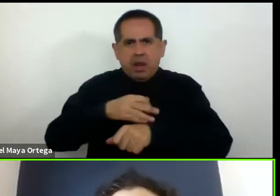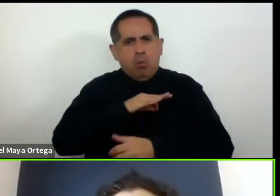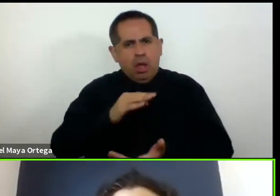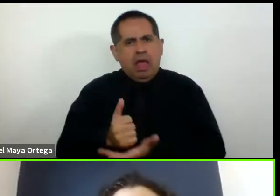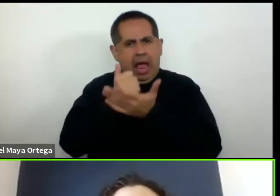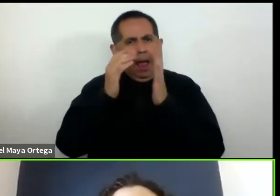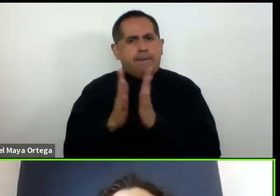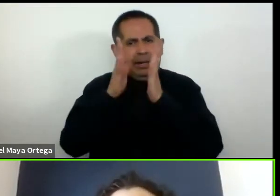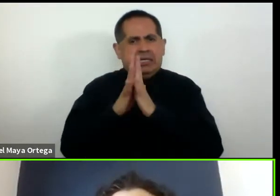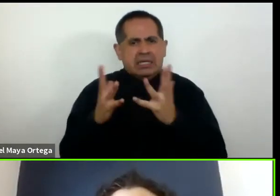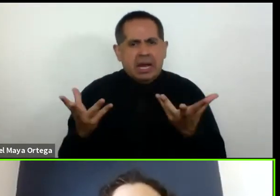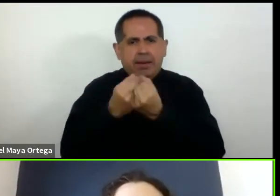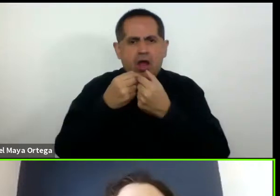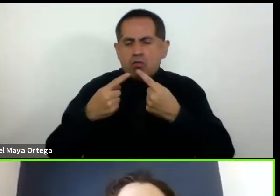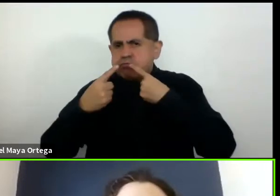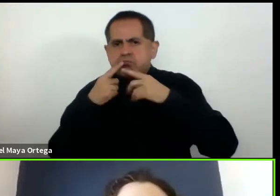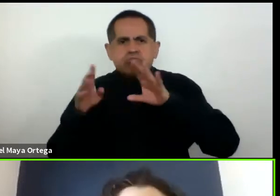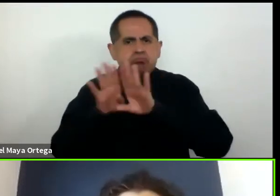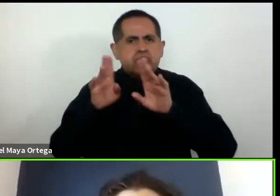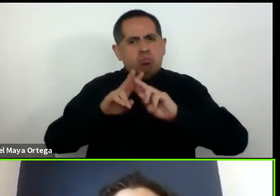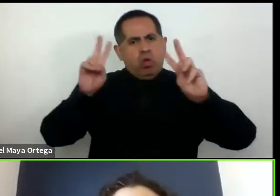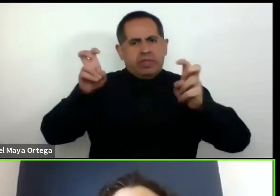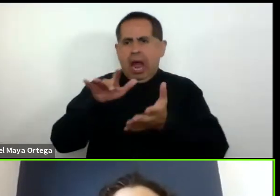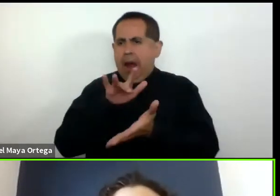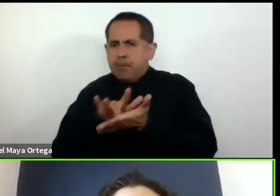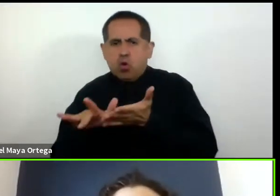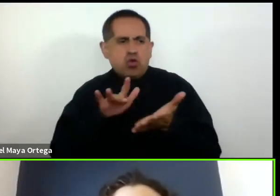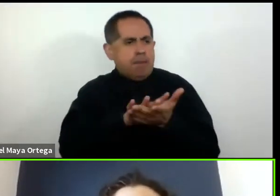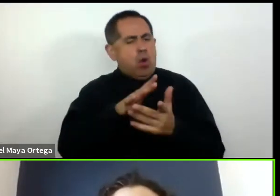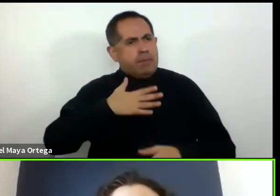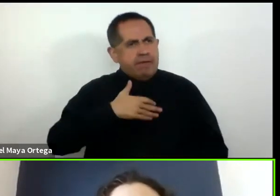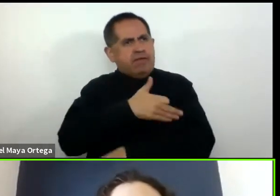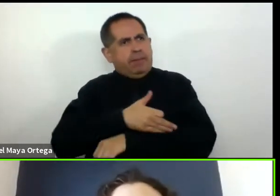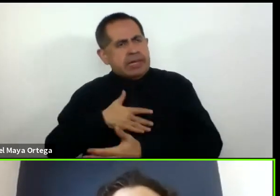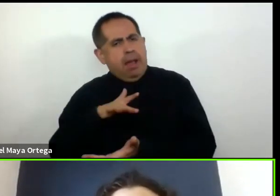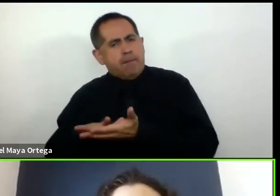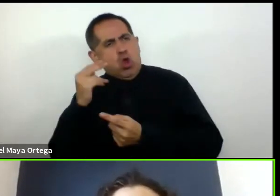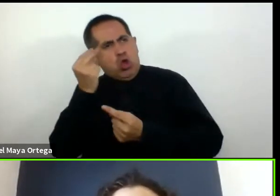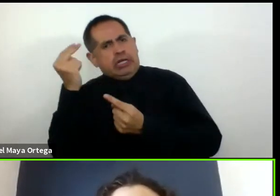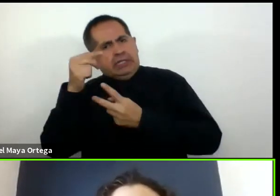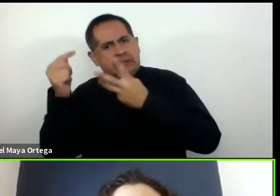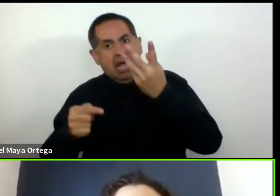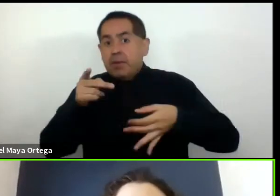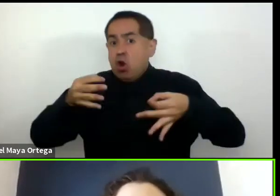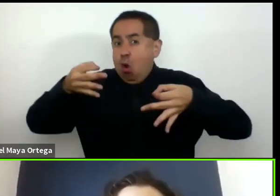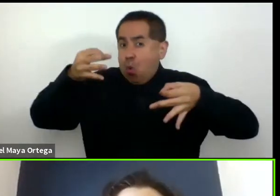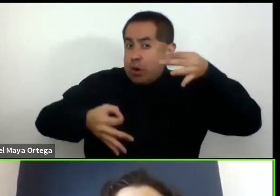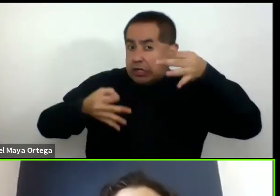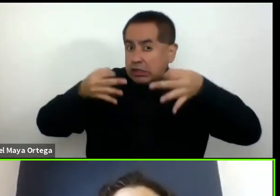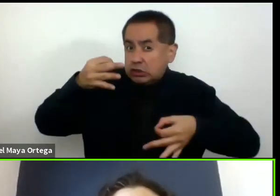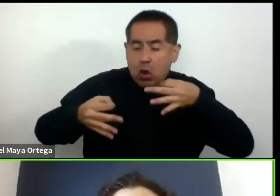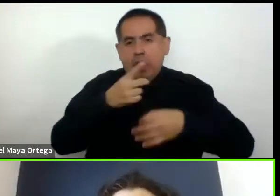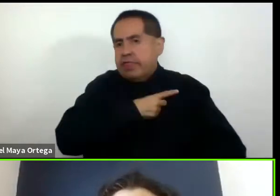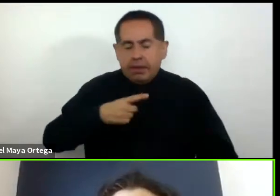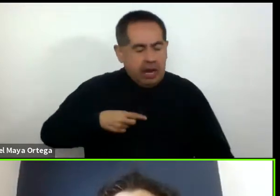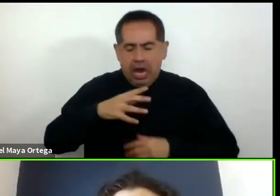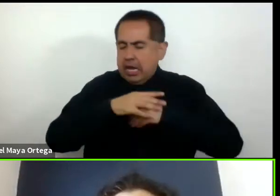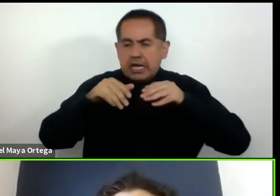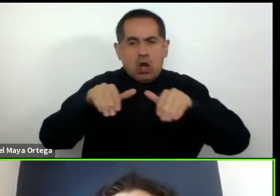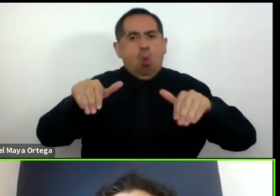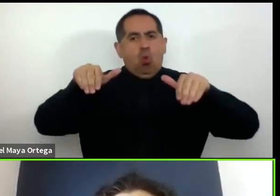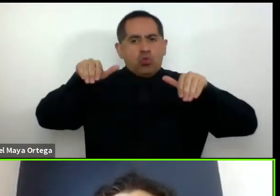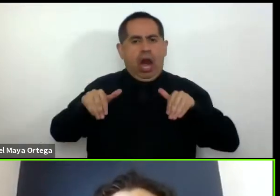participar en decir, bueno, este es el tipo de apoyo que requiere mi familiar, me parece que en un proceso judicial Judicial tiene que haber necesariamente esta